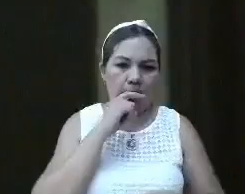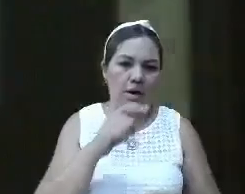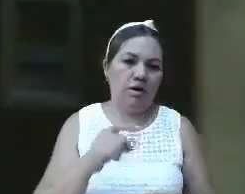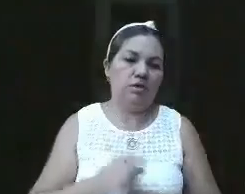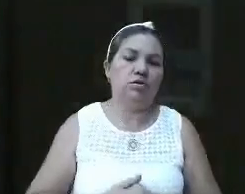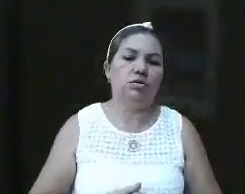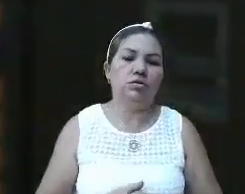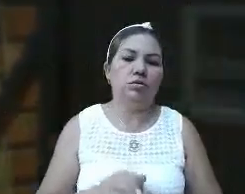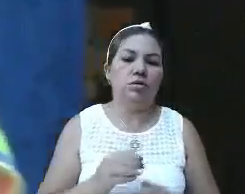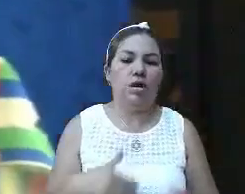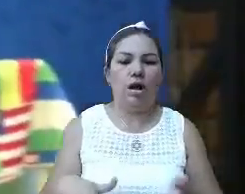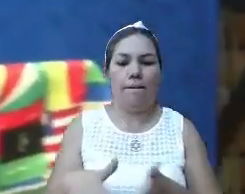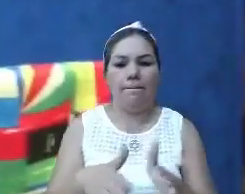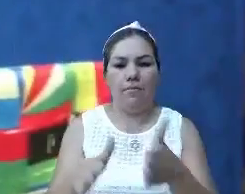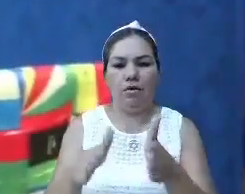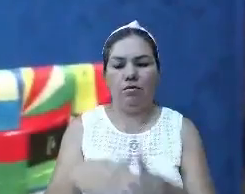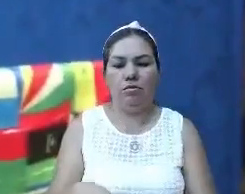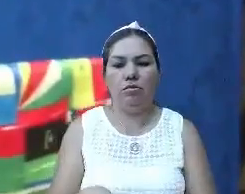camino.